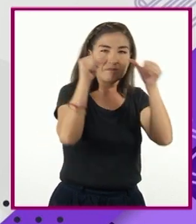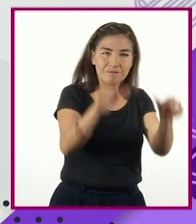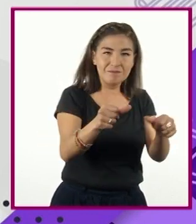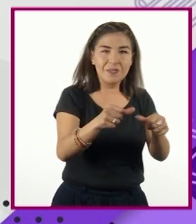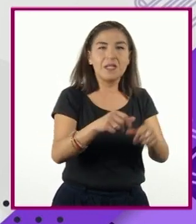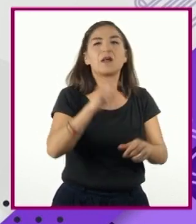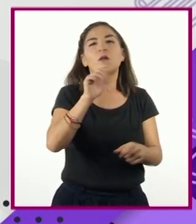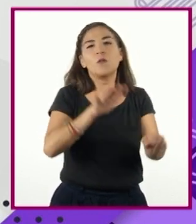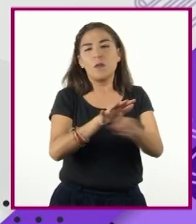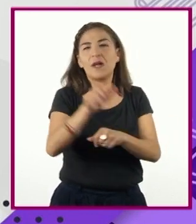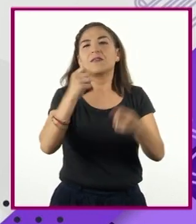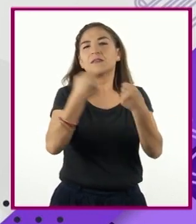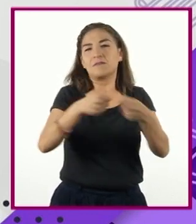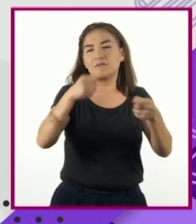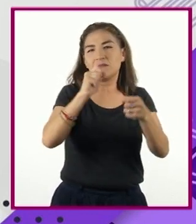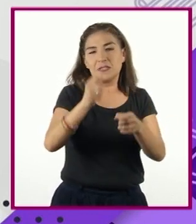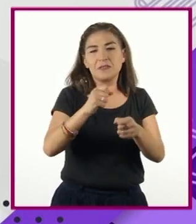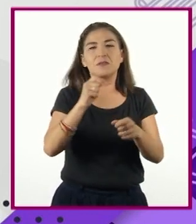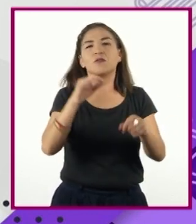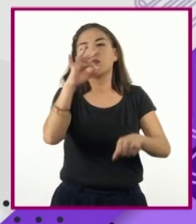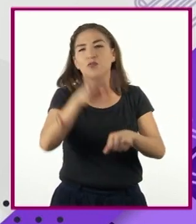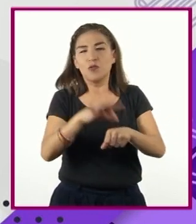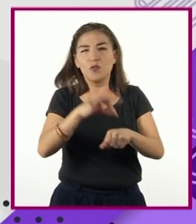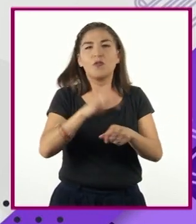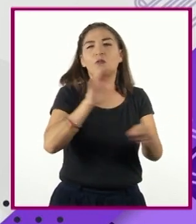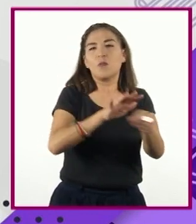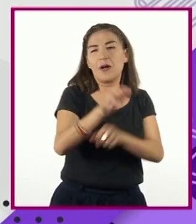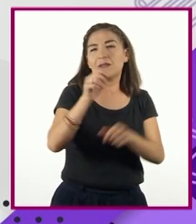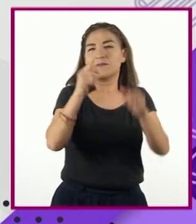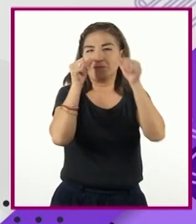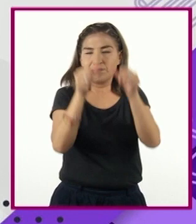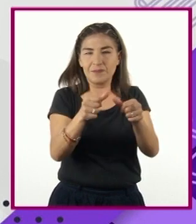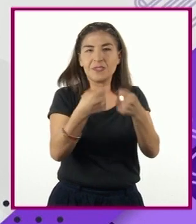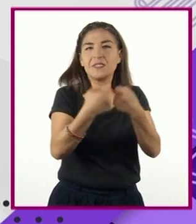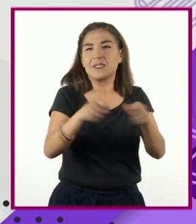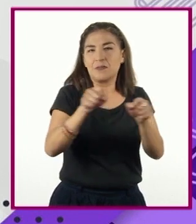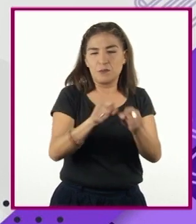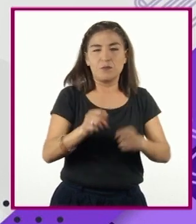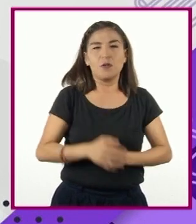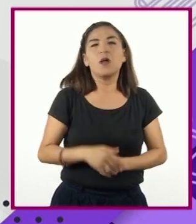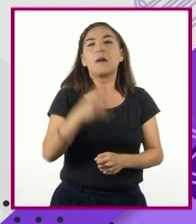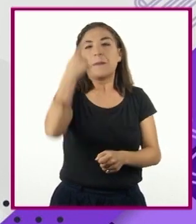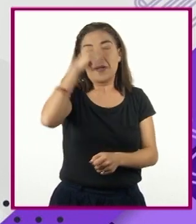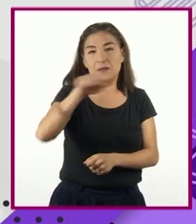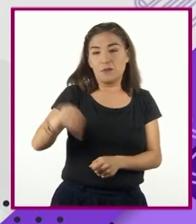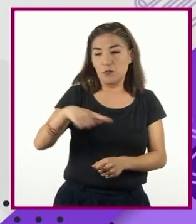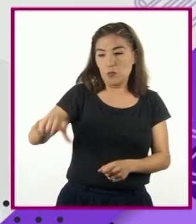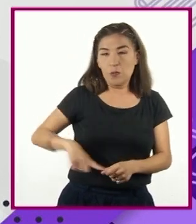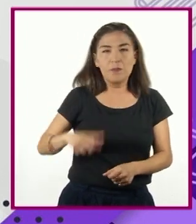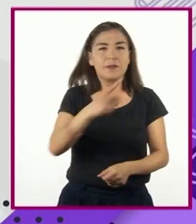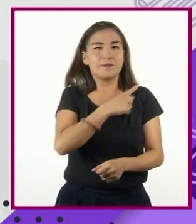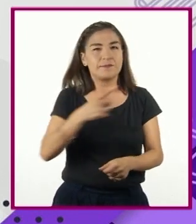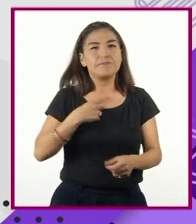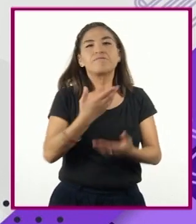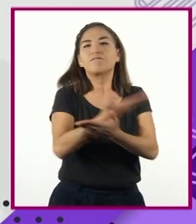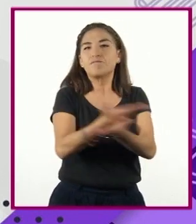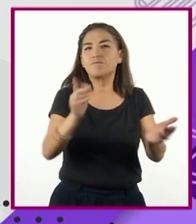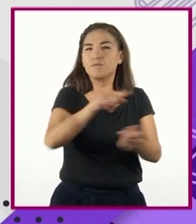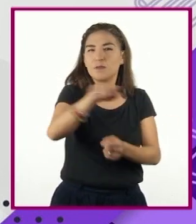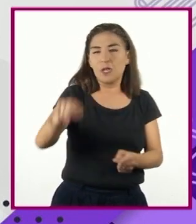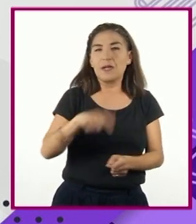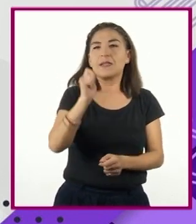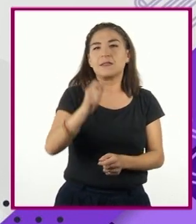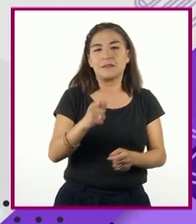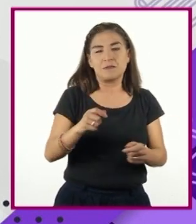los servicios sociales necesarios, condiciones que el Estado debe proporcionar a su población